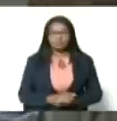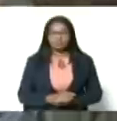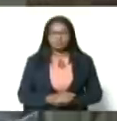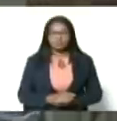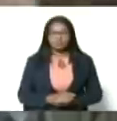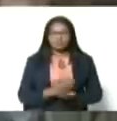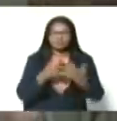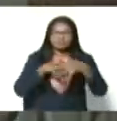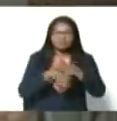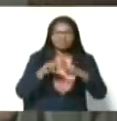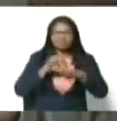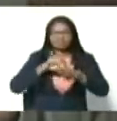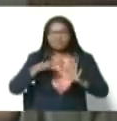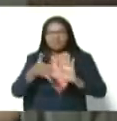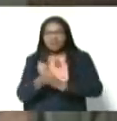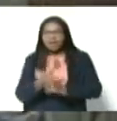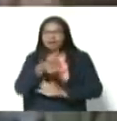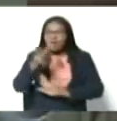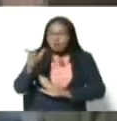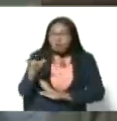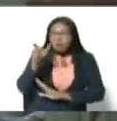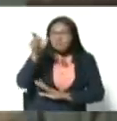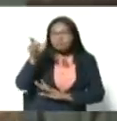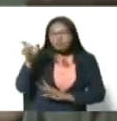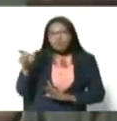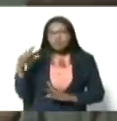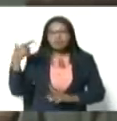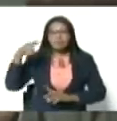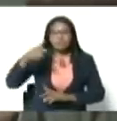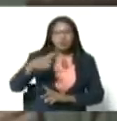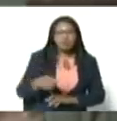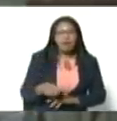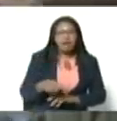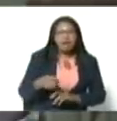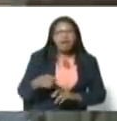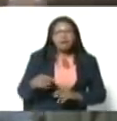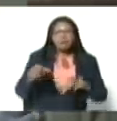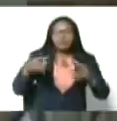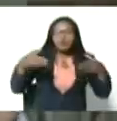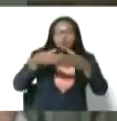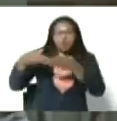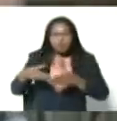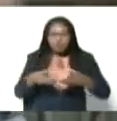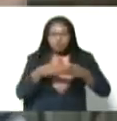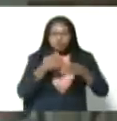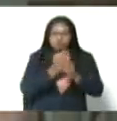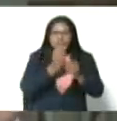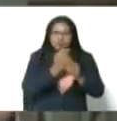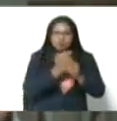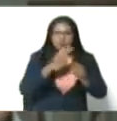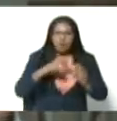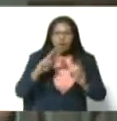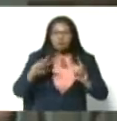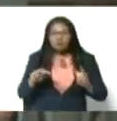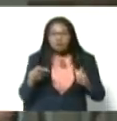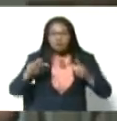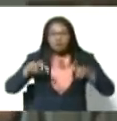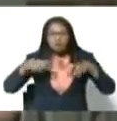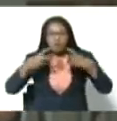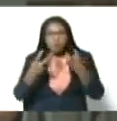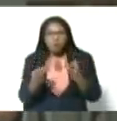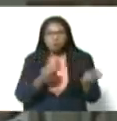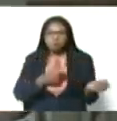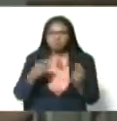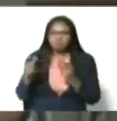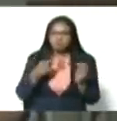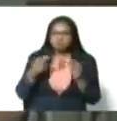a través de cada una de las operadoras de transporte y las líneas de transporte a nivel nacional. Estamos en un programa de sustitución de importaciones